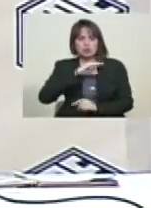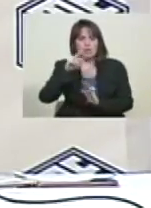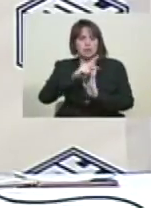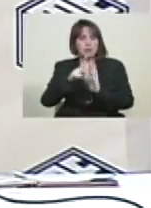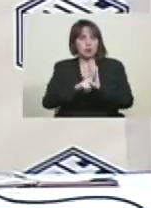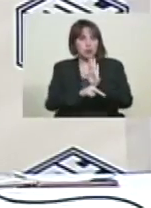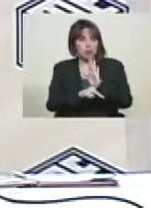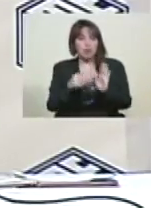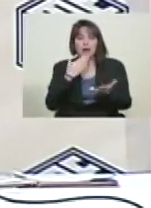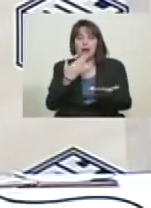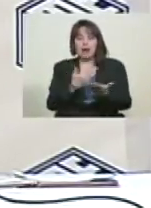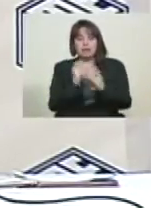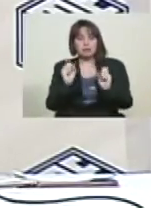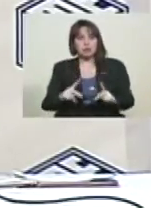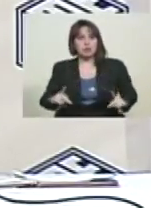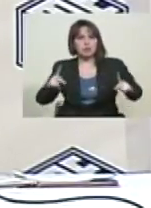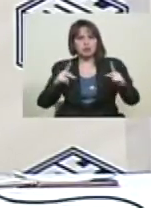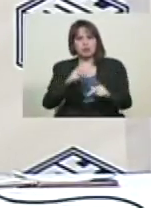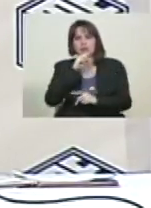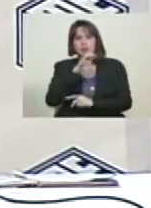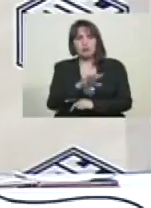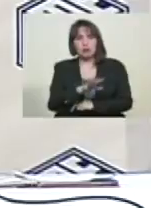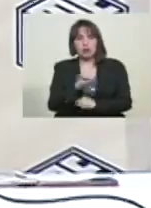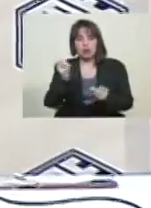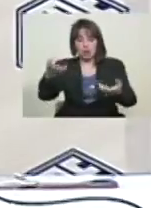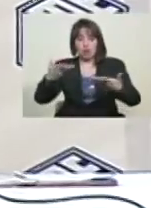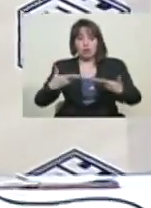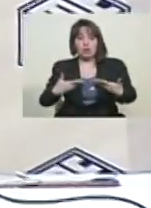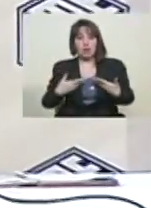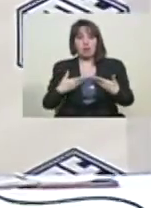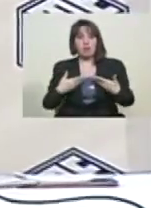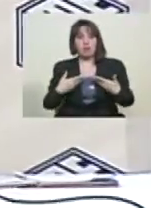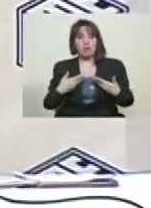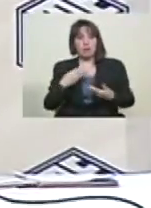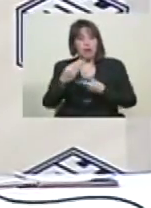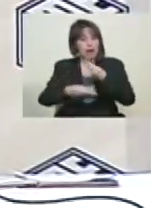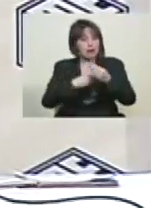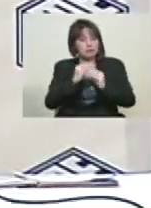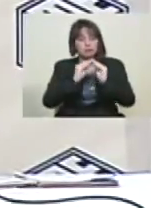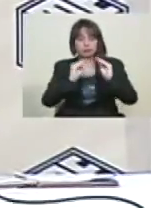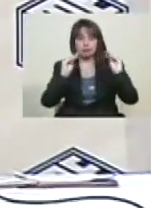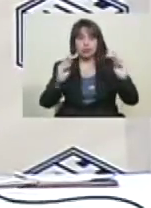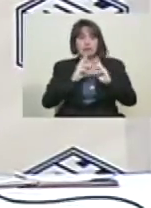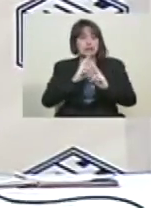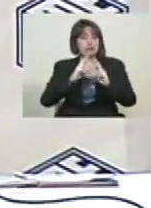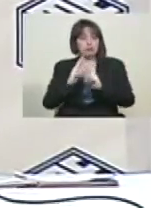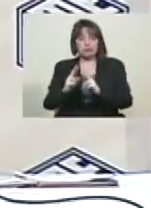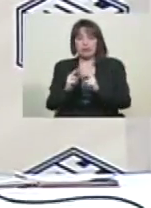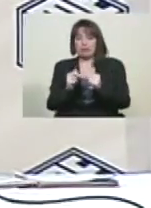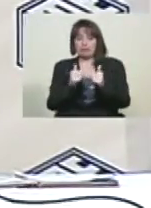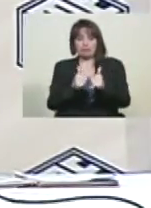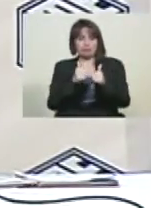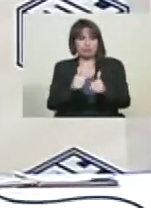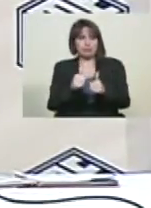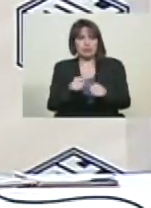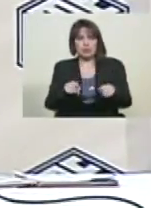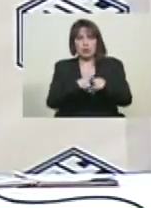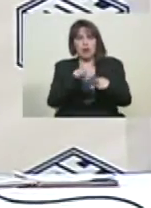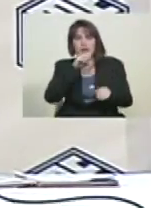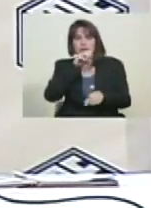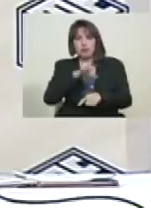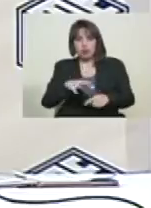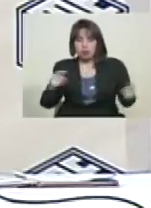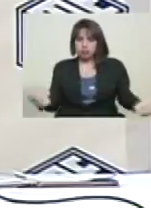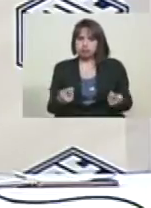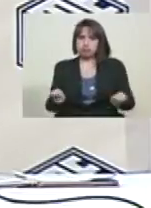esta oportunidad histórica que nos ha brindado al convocar este Congreso Nacional. Sus resultados de seguro marcarán el impulso